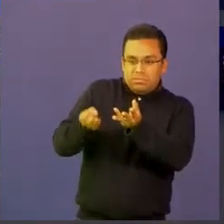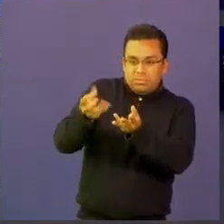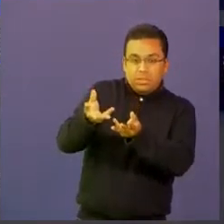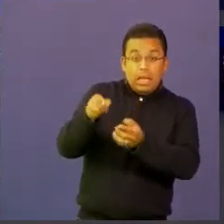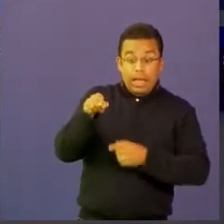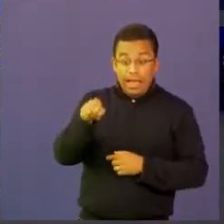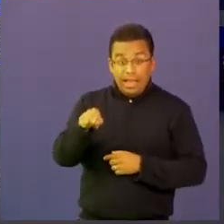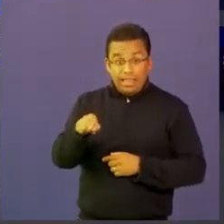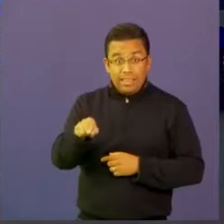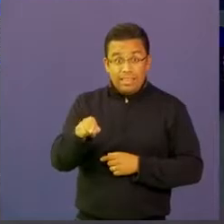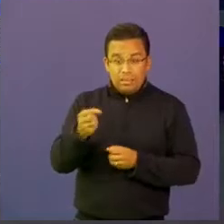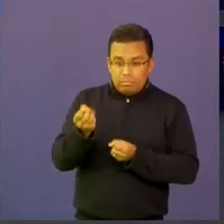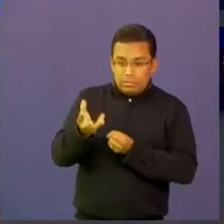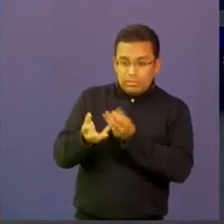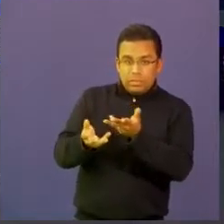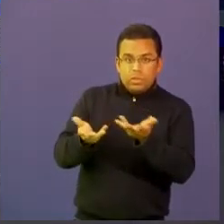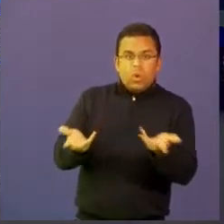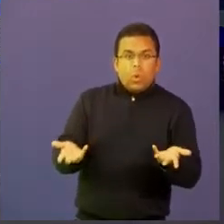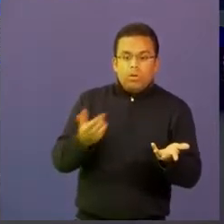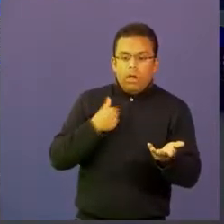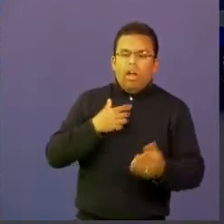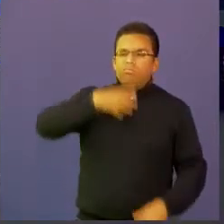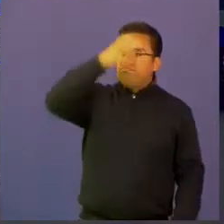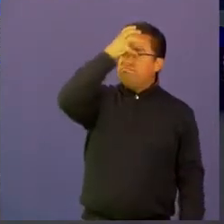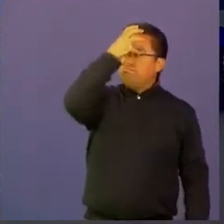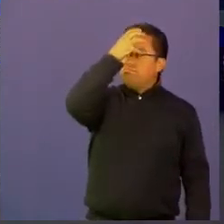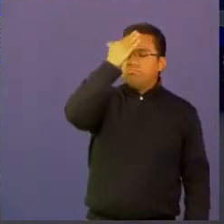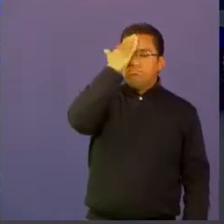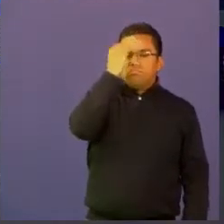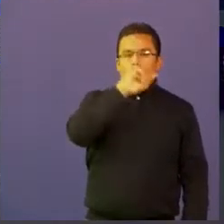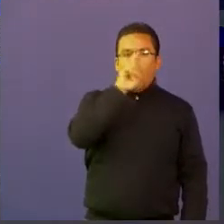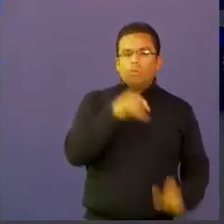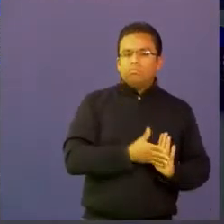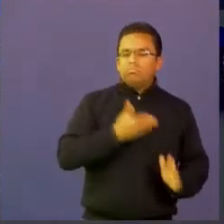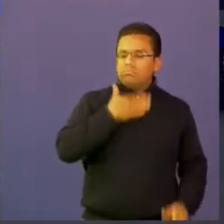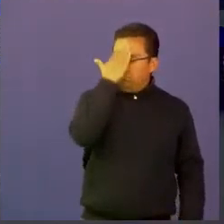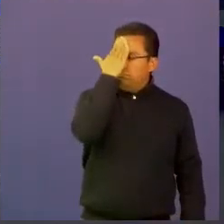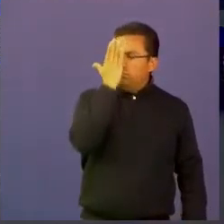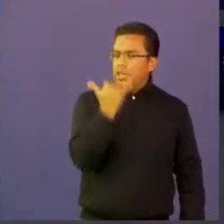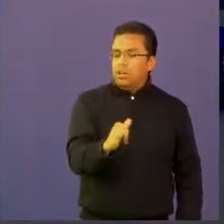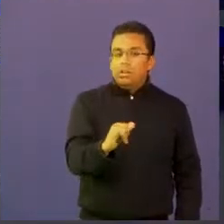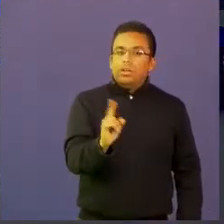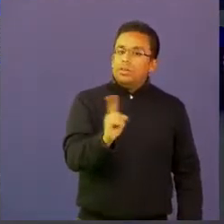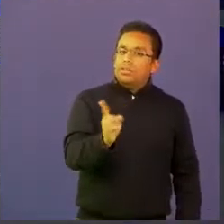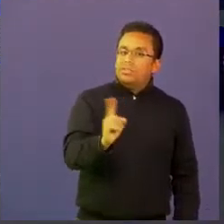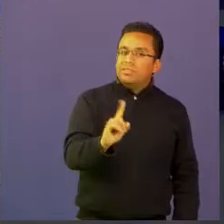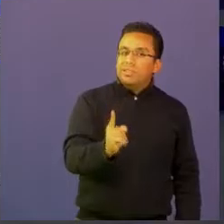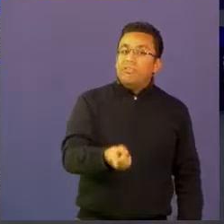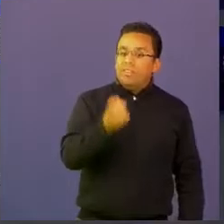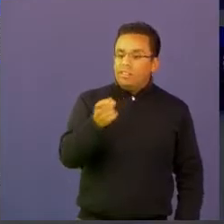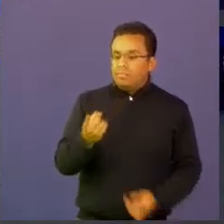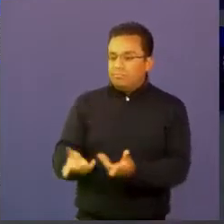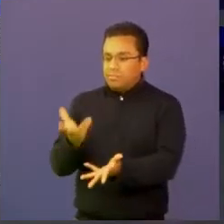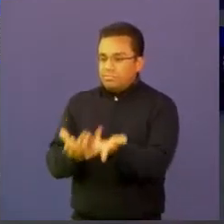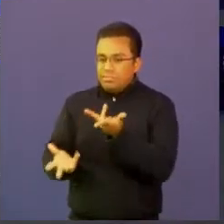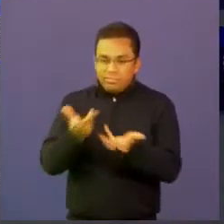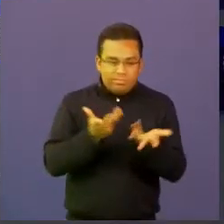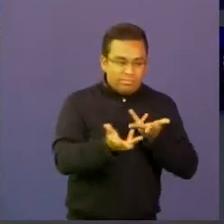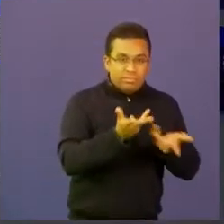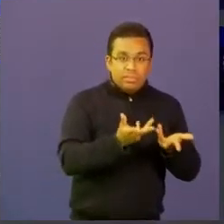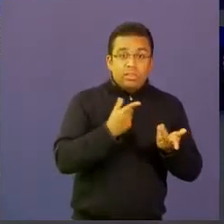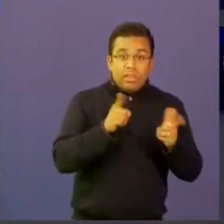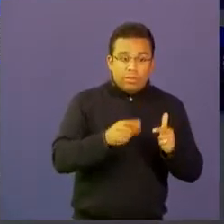saber que no sabemos todo saber que podemos conocer mucho de la disciplina que teníamos que podemos tener